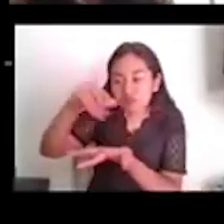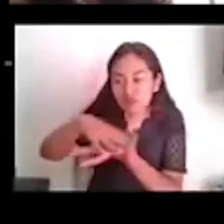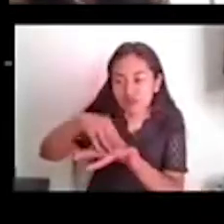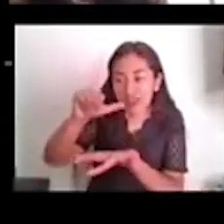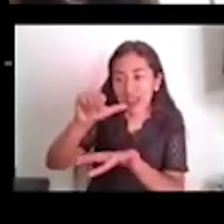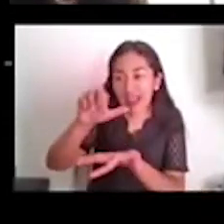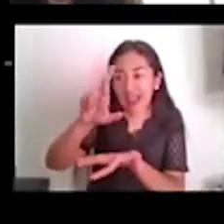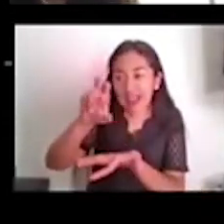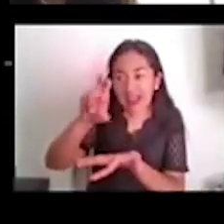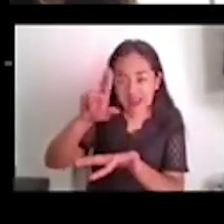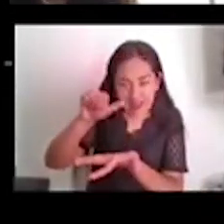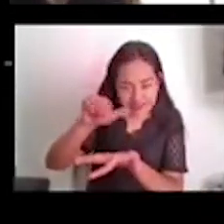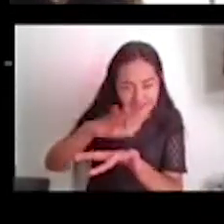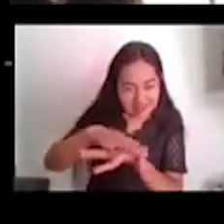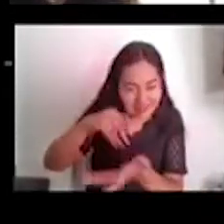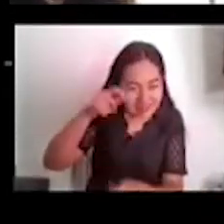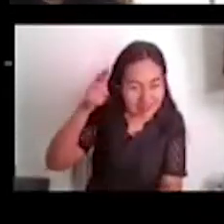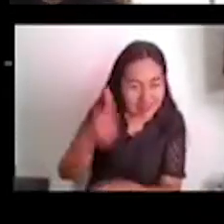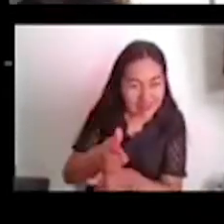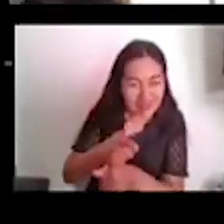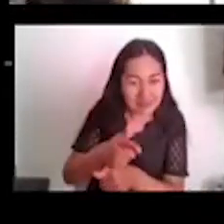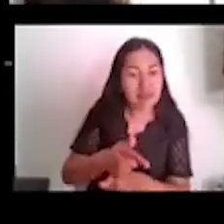favor.